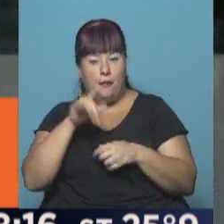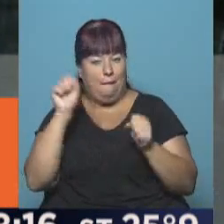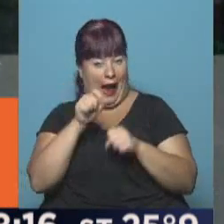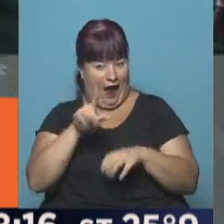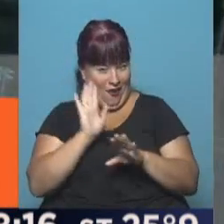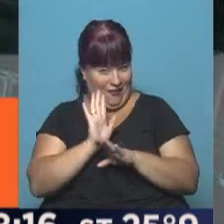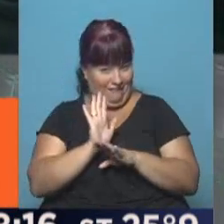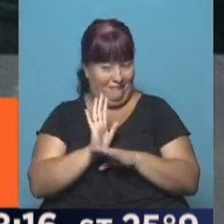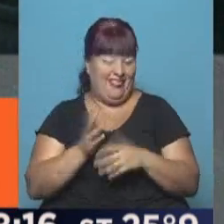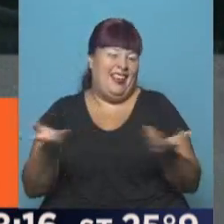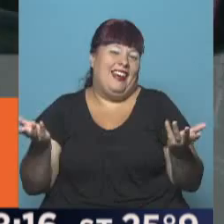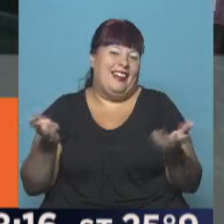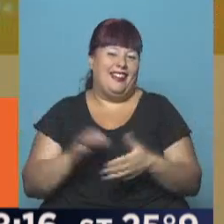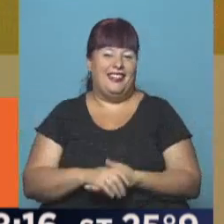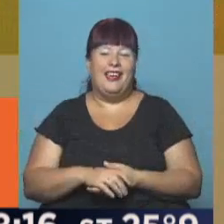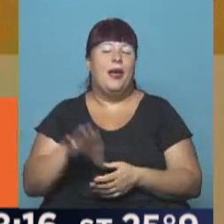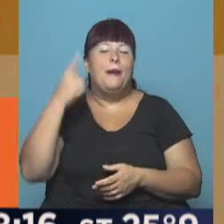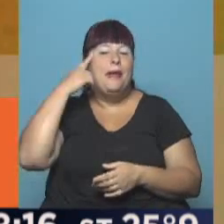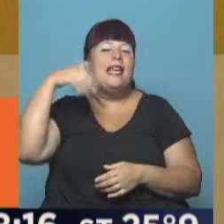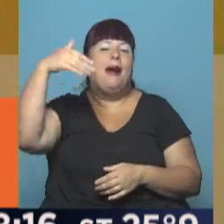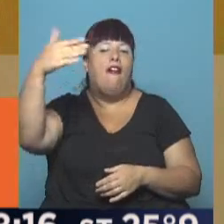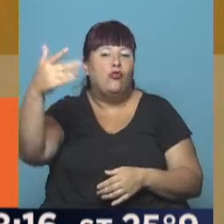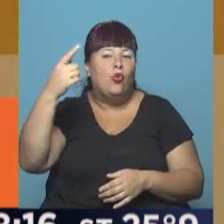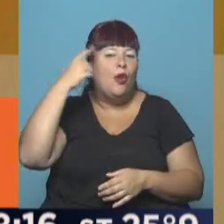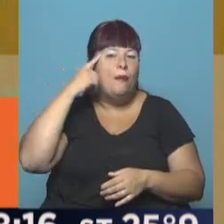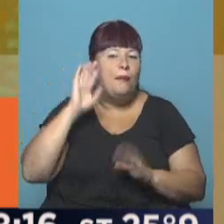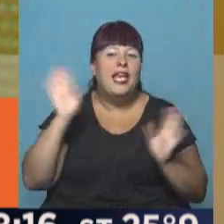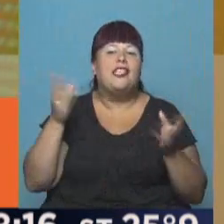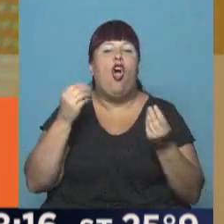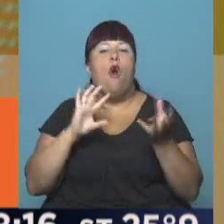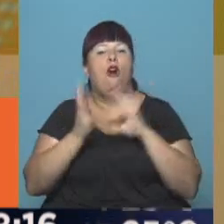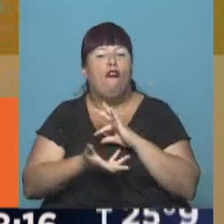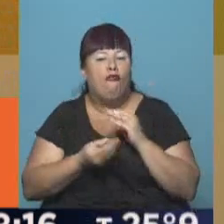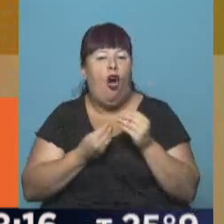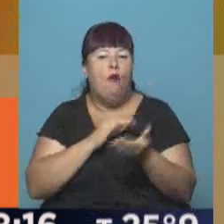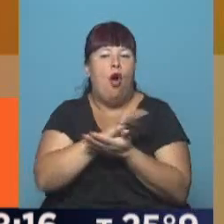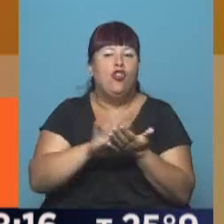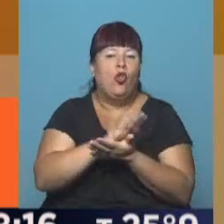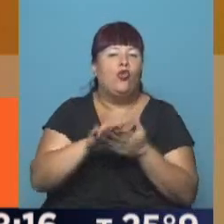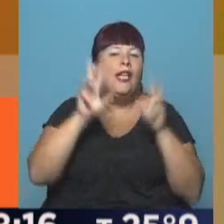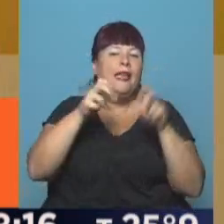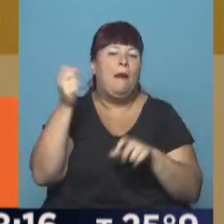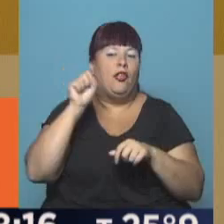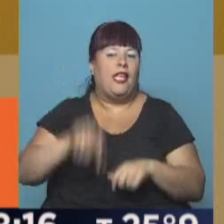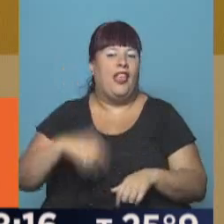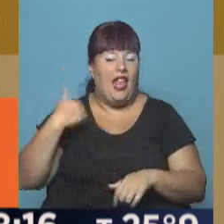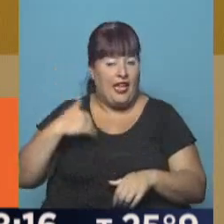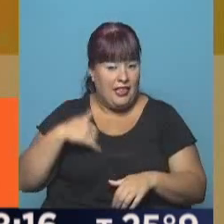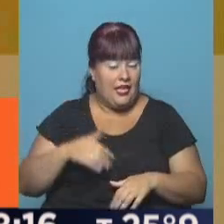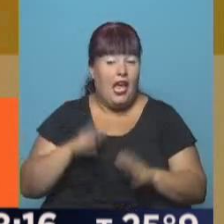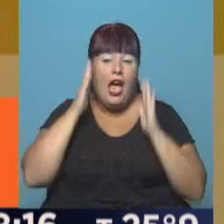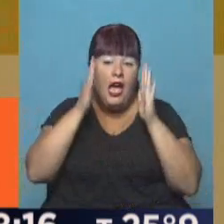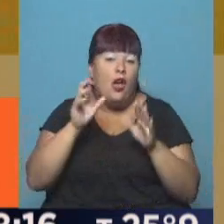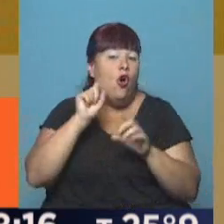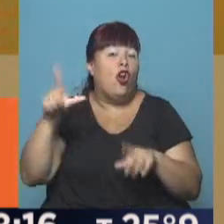la película. Bueno, hay que pensar en el futuro, hay que pensar de qué manera podemos resolver temas concretos de los argentinos y ocupar